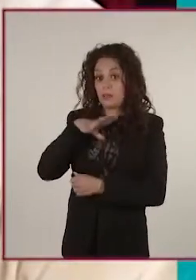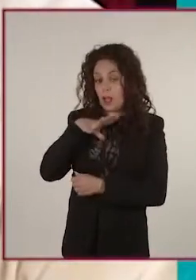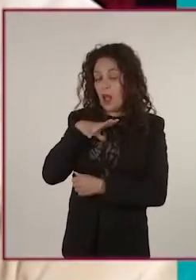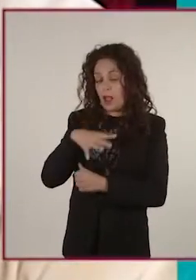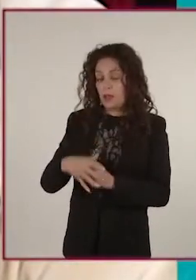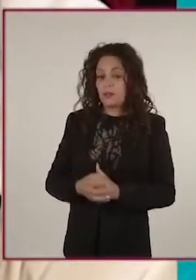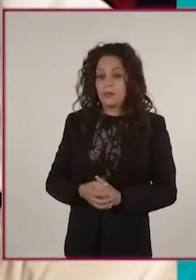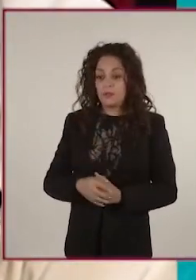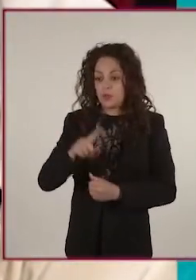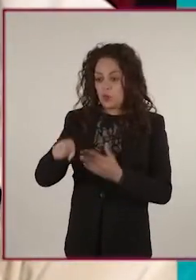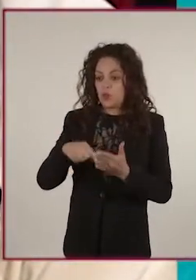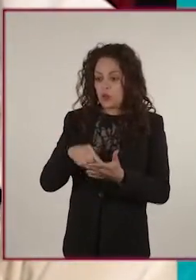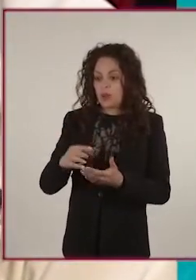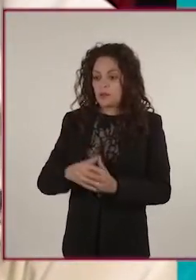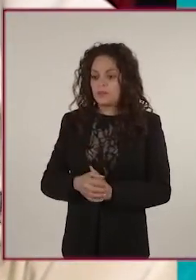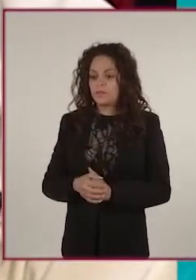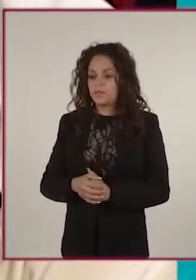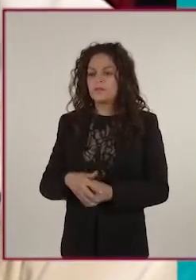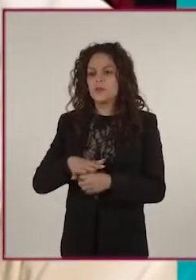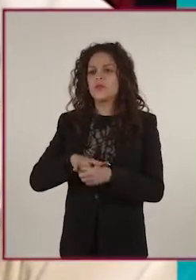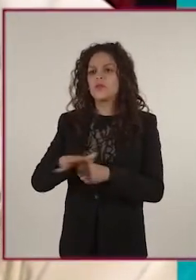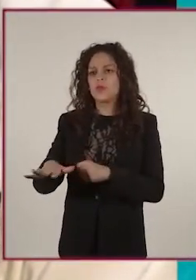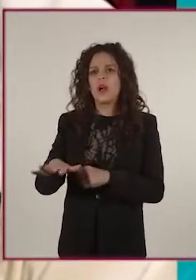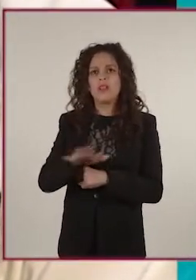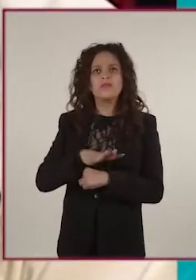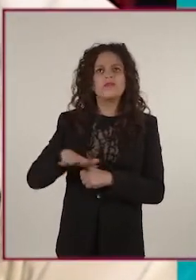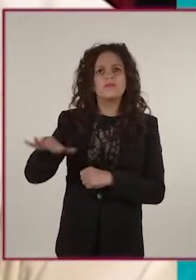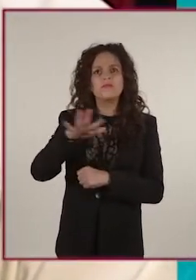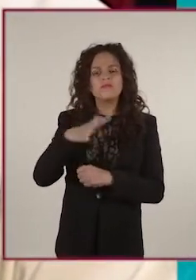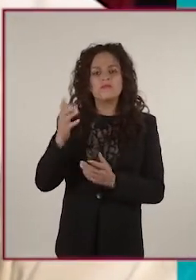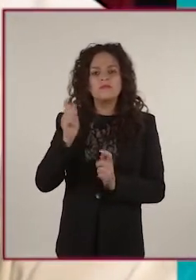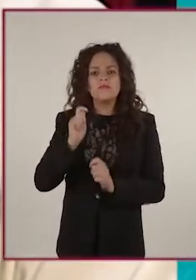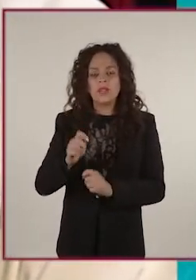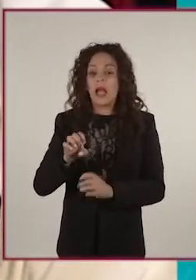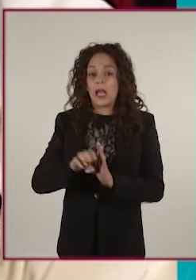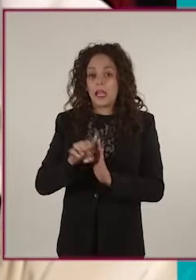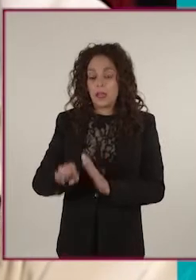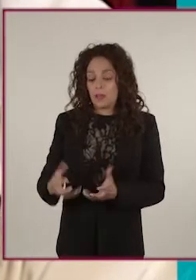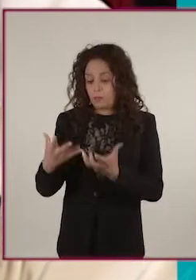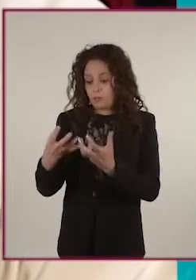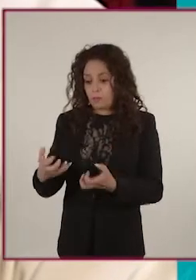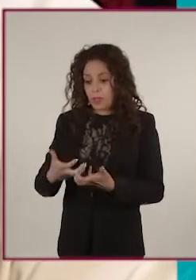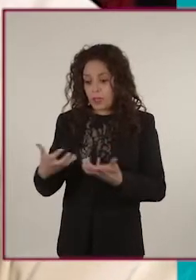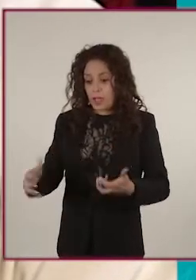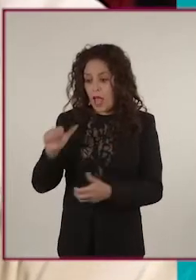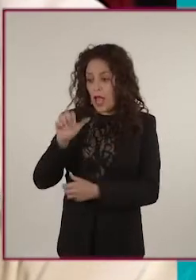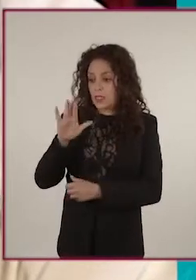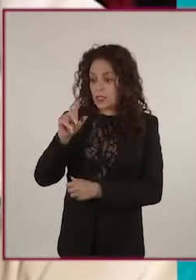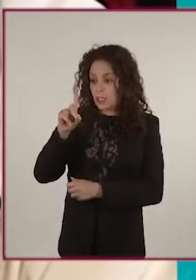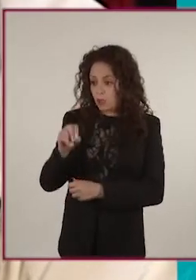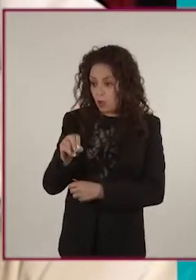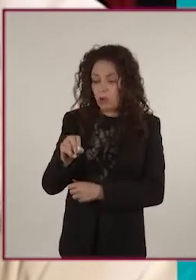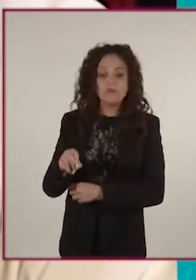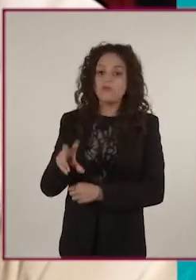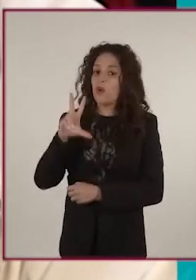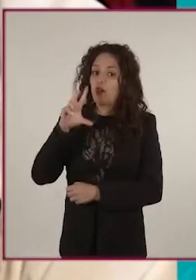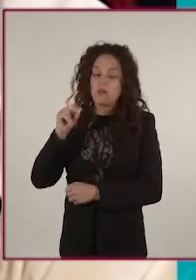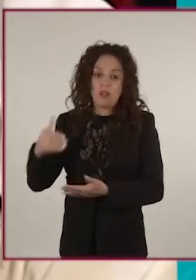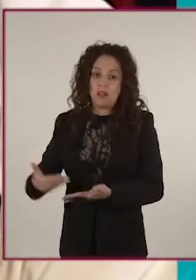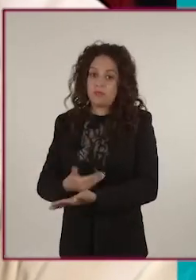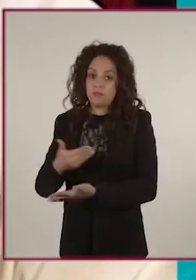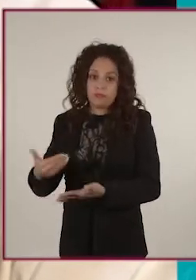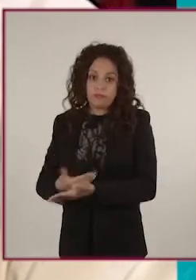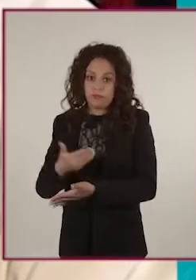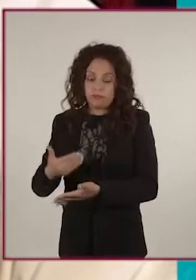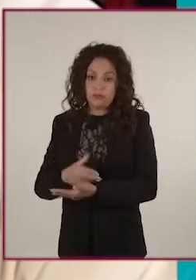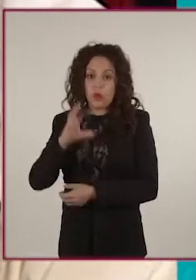depende? ¿Qué ambientes son? Pues si los suelos son muy ácidos o muy alcalinos, no crece. Si son